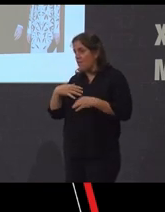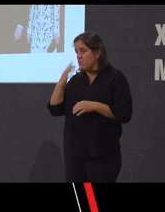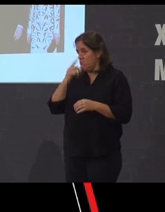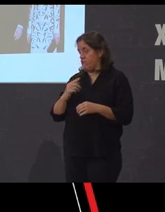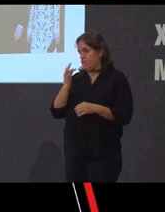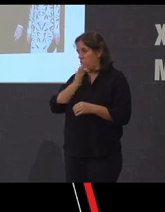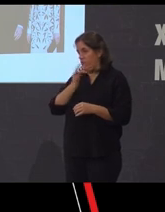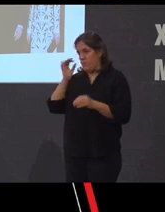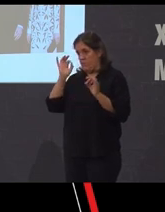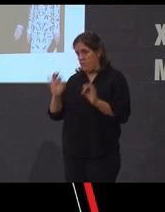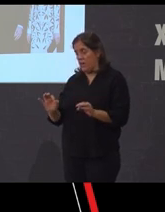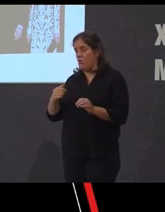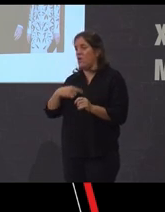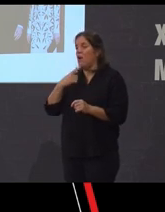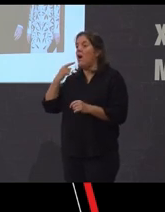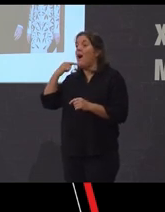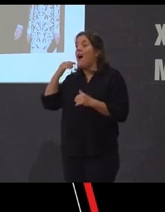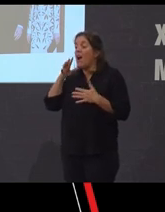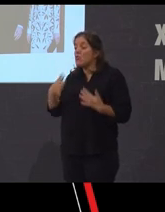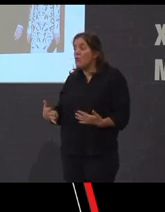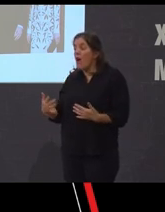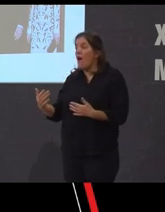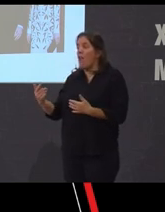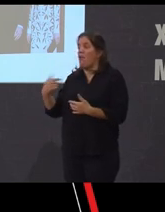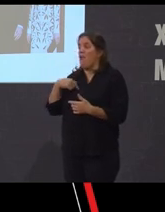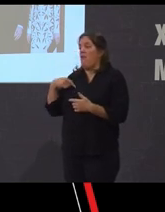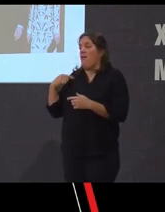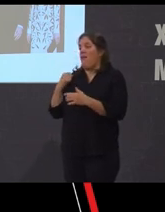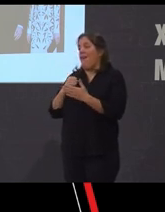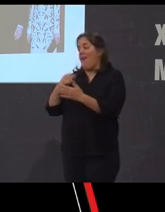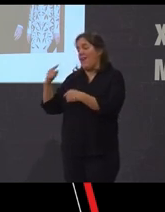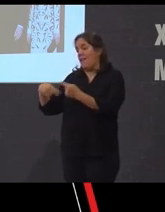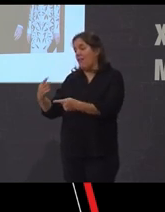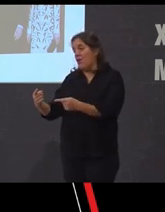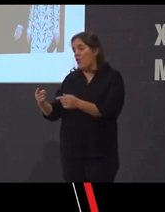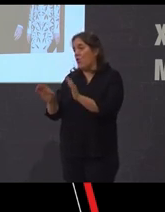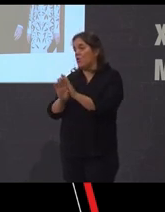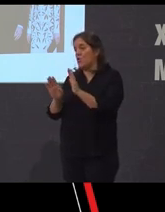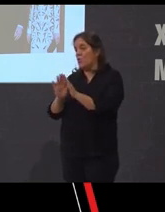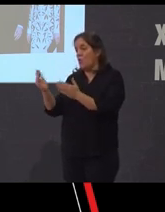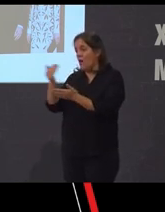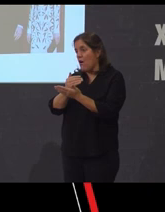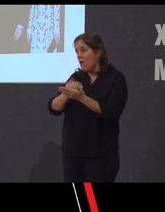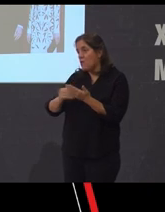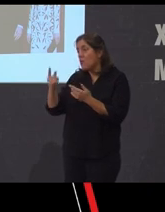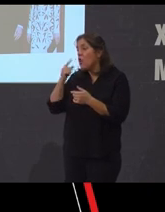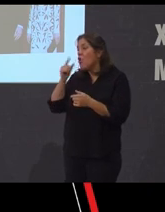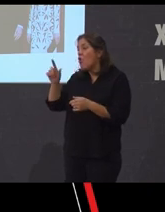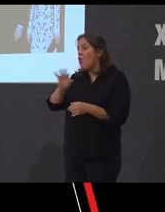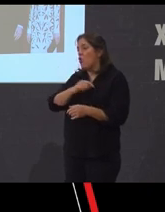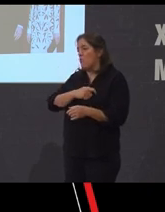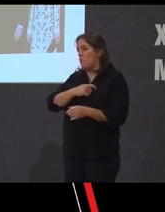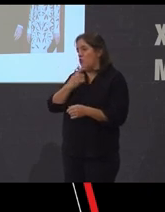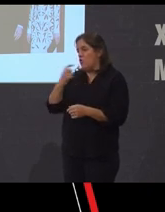de hoxe se siguen cobrando, o seu heredeiro sigue cobrando ou non esas comisións,